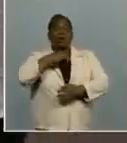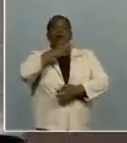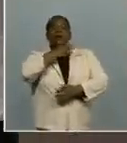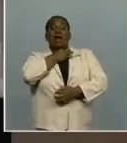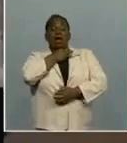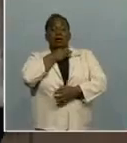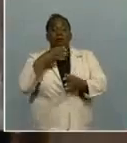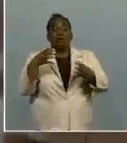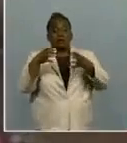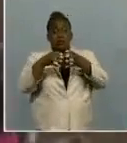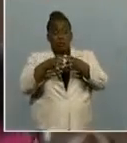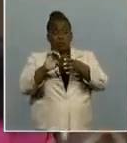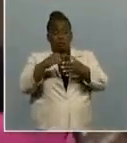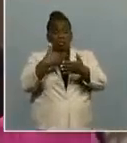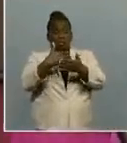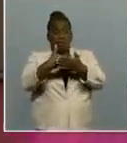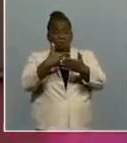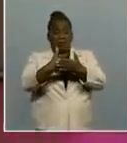2